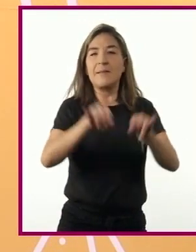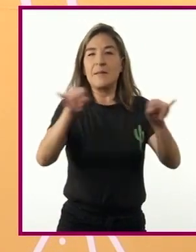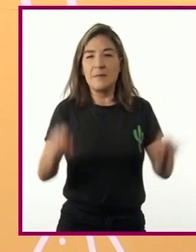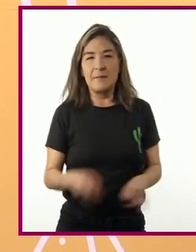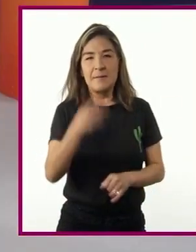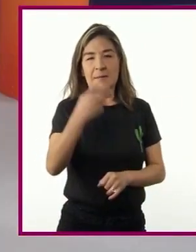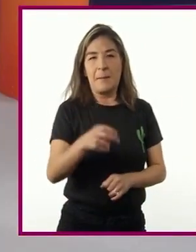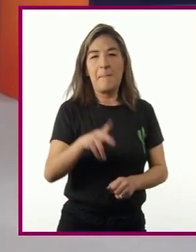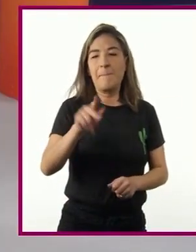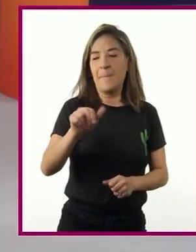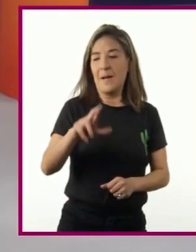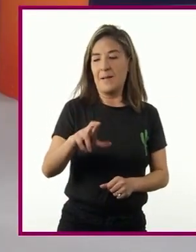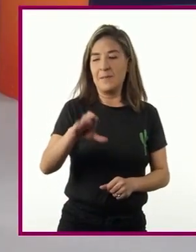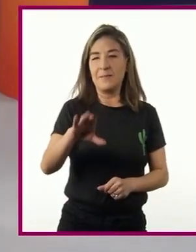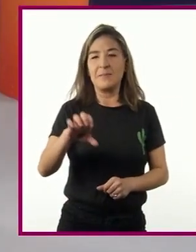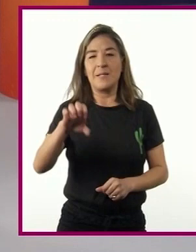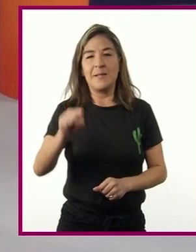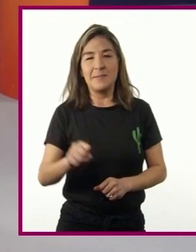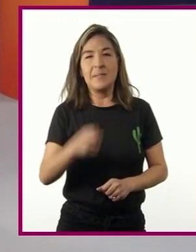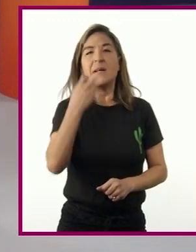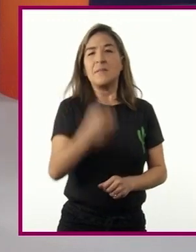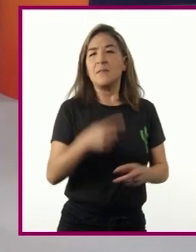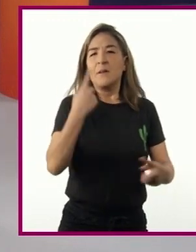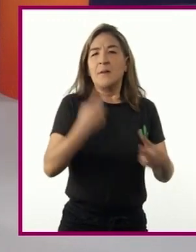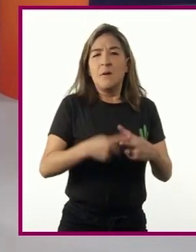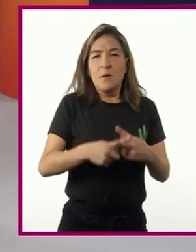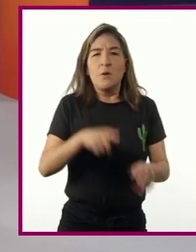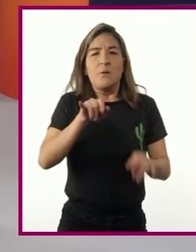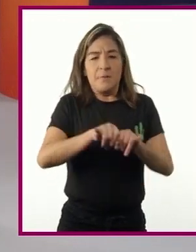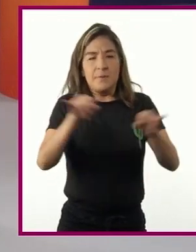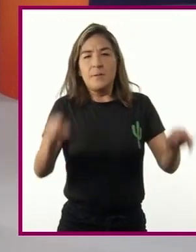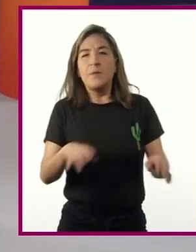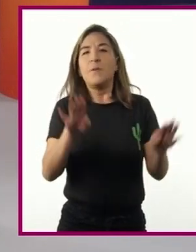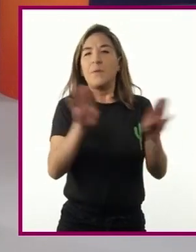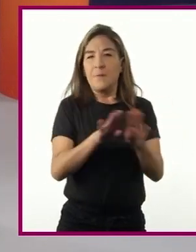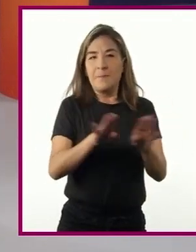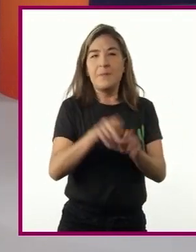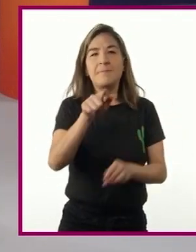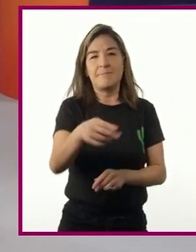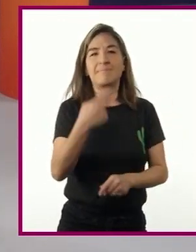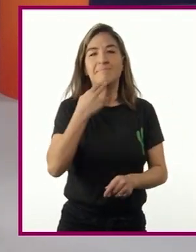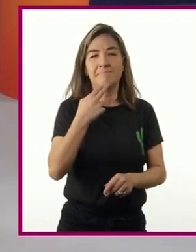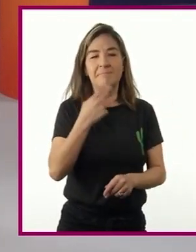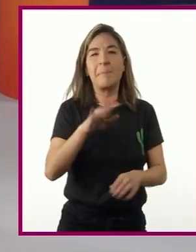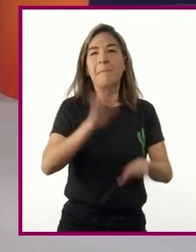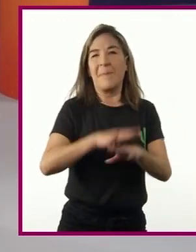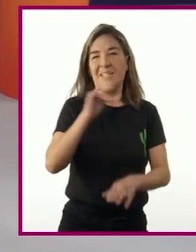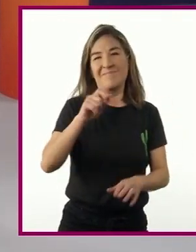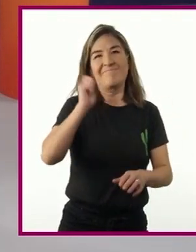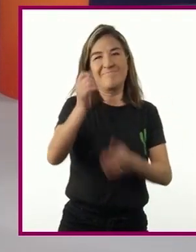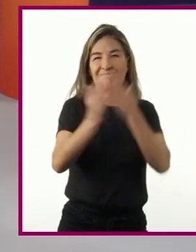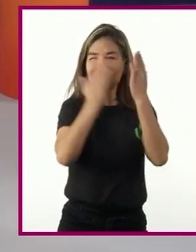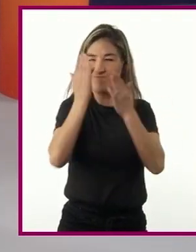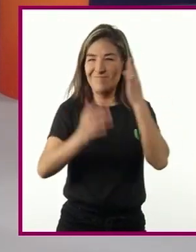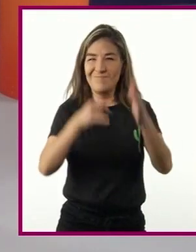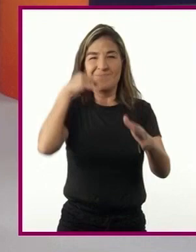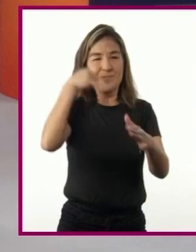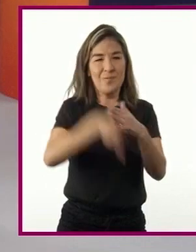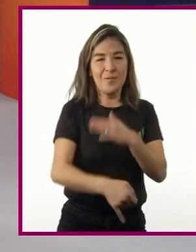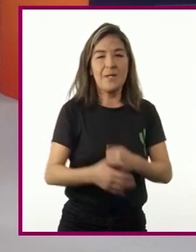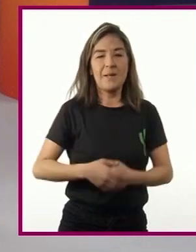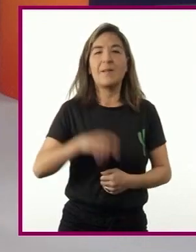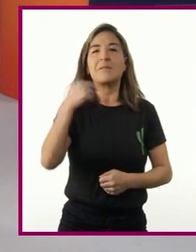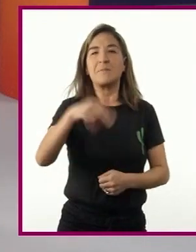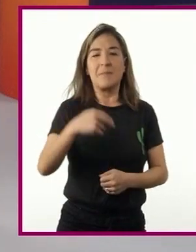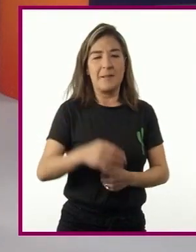10 parsecs. El cálculo de la distancia se realiza con cálculos más avanzados, como lo es la